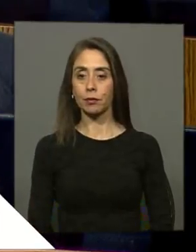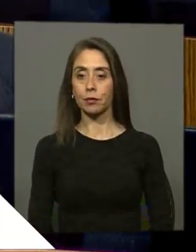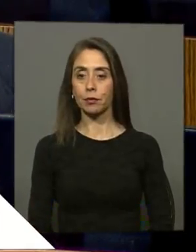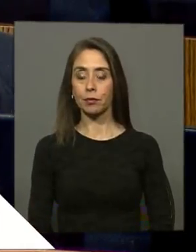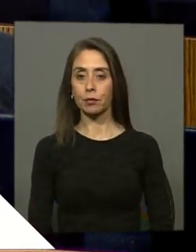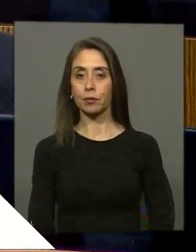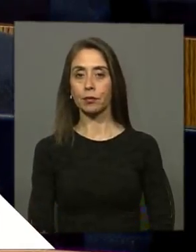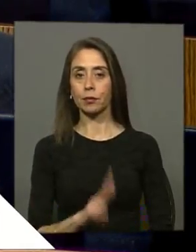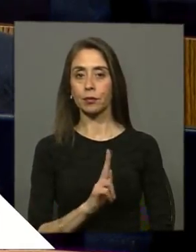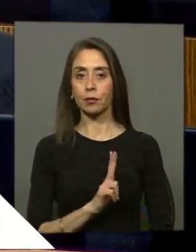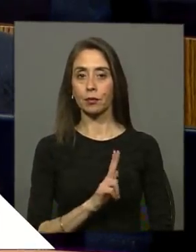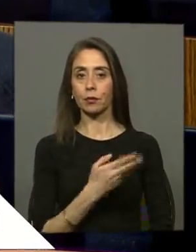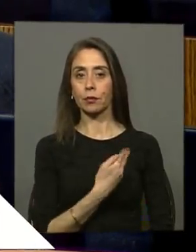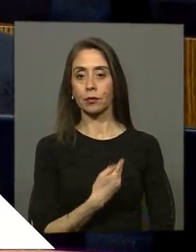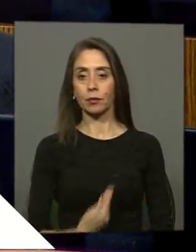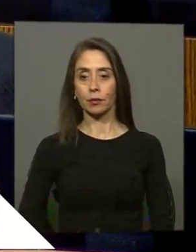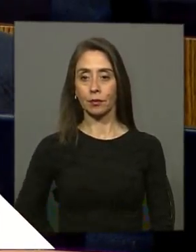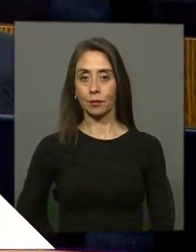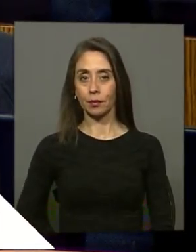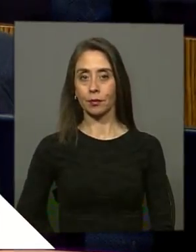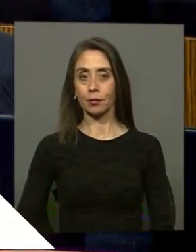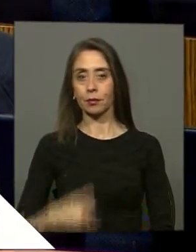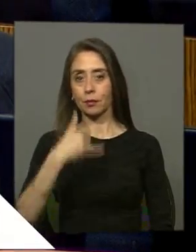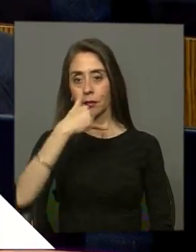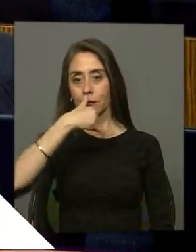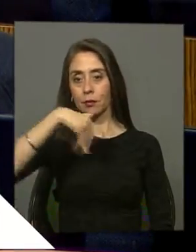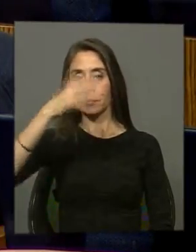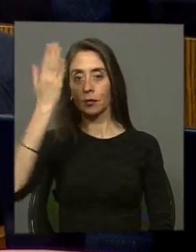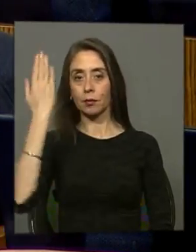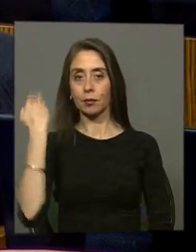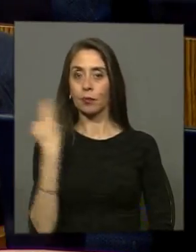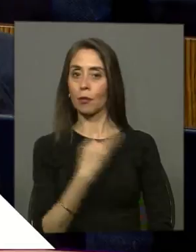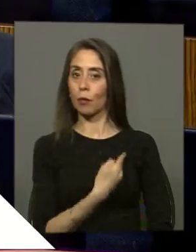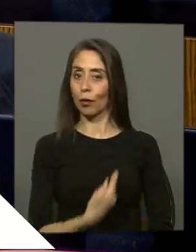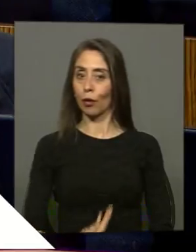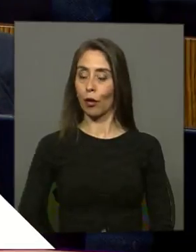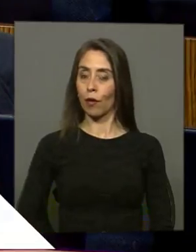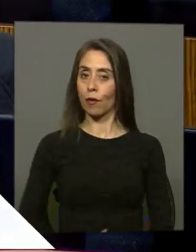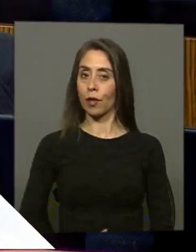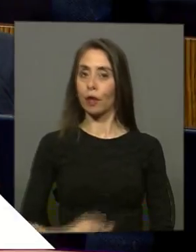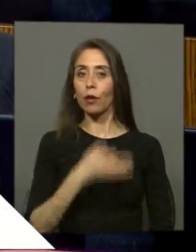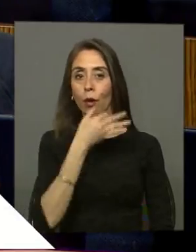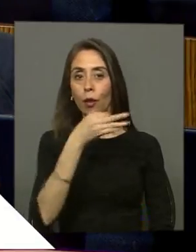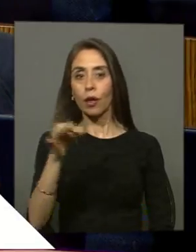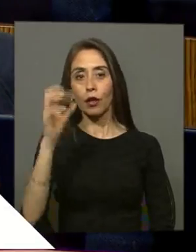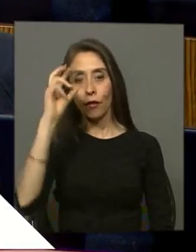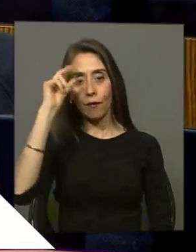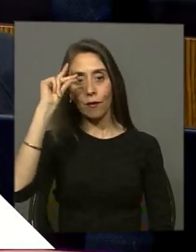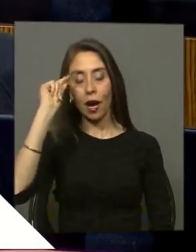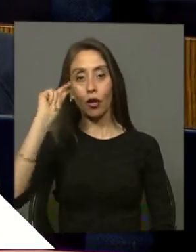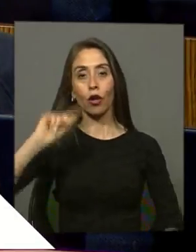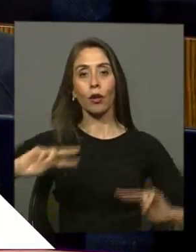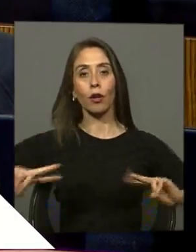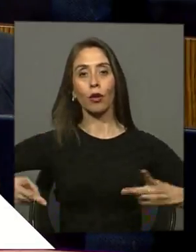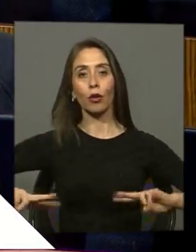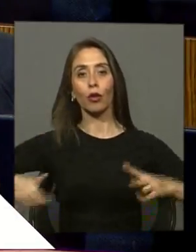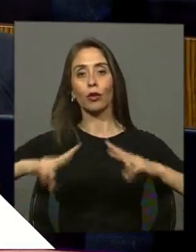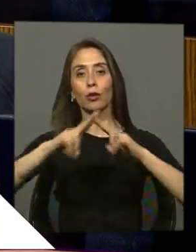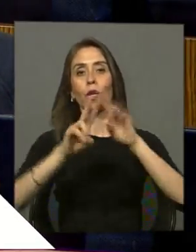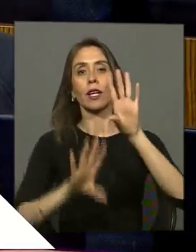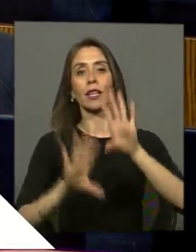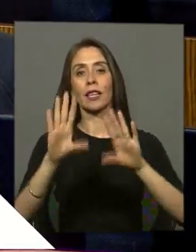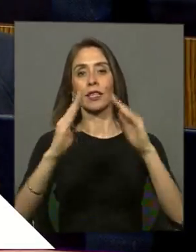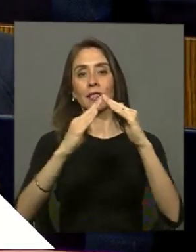señor presidente hace un tiempo atrás el gobierno anunció la creación o la construcción de 15